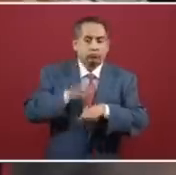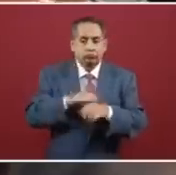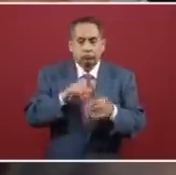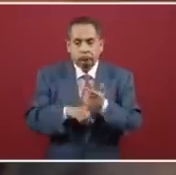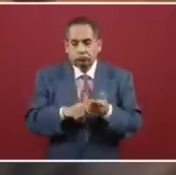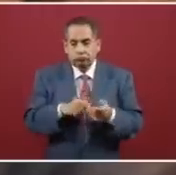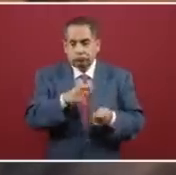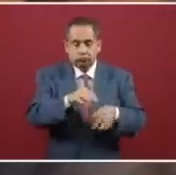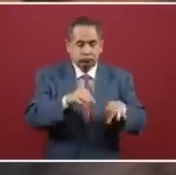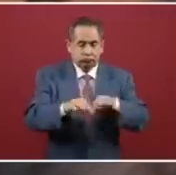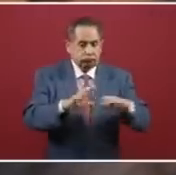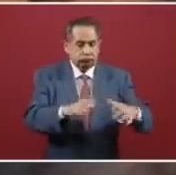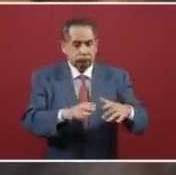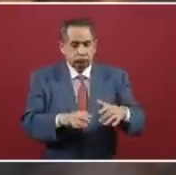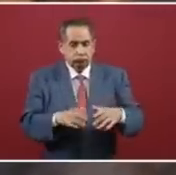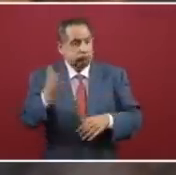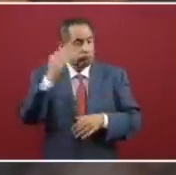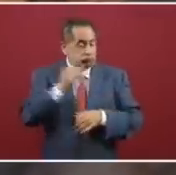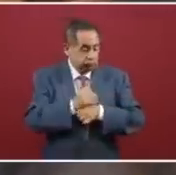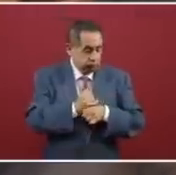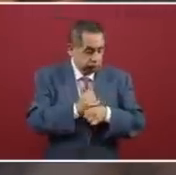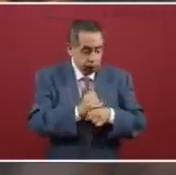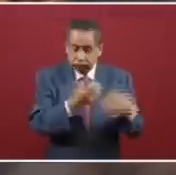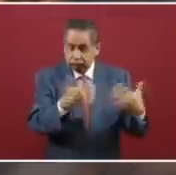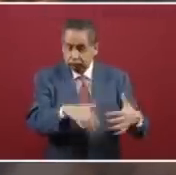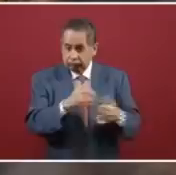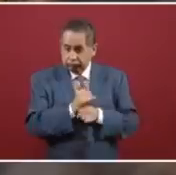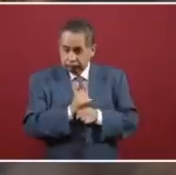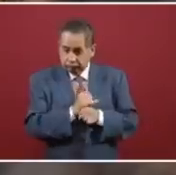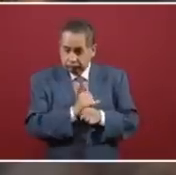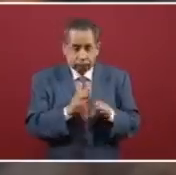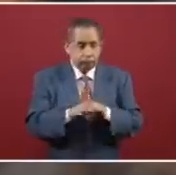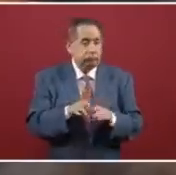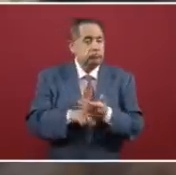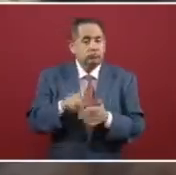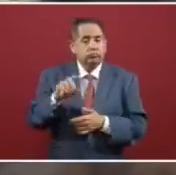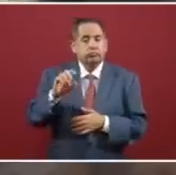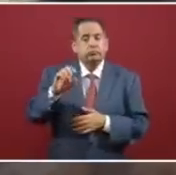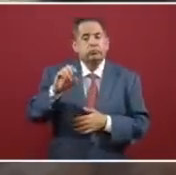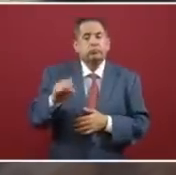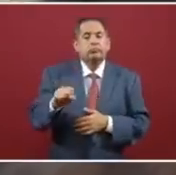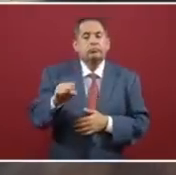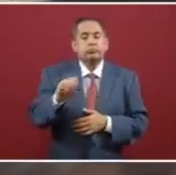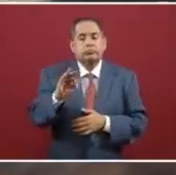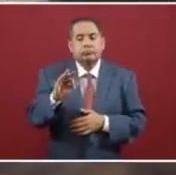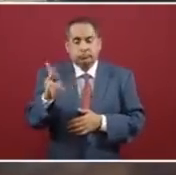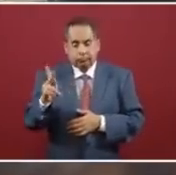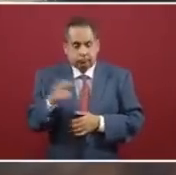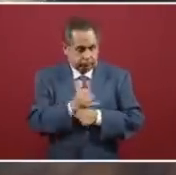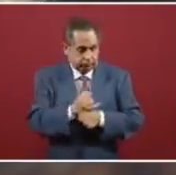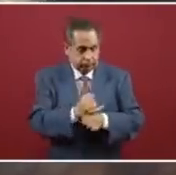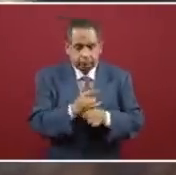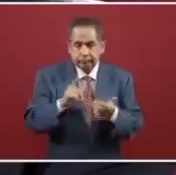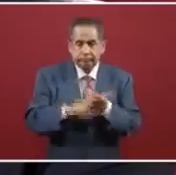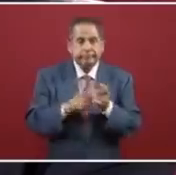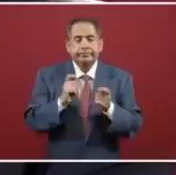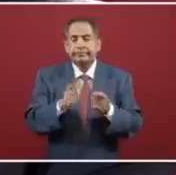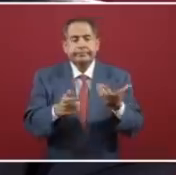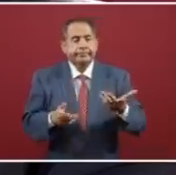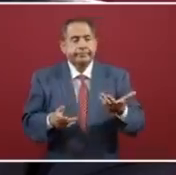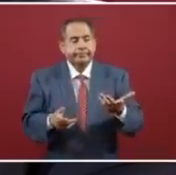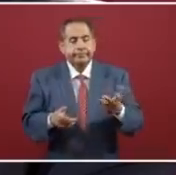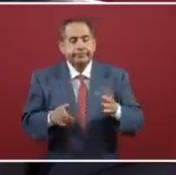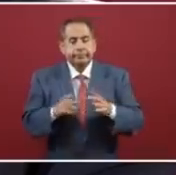ya estaba haciendo estas empresas estaban siendo investigadas por la secretaria de la función pública específicamente